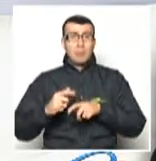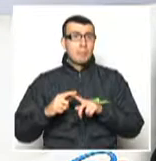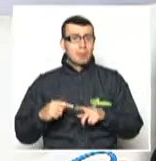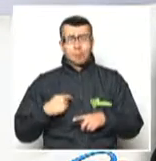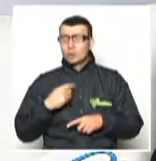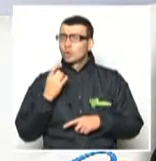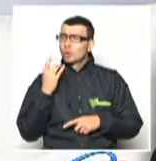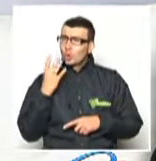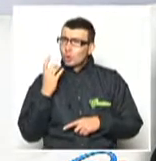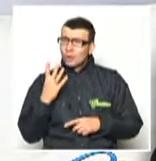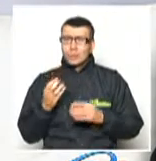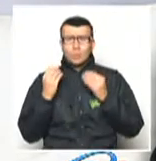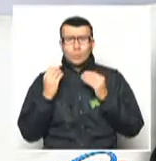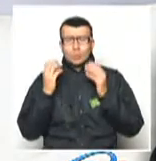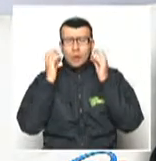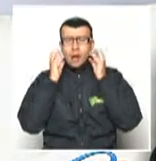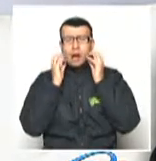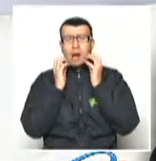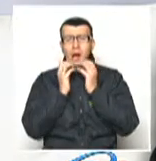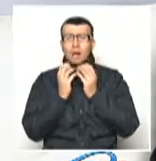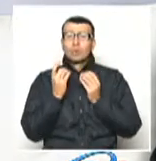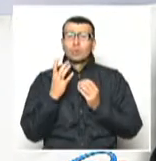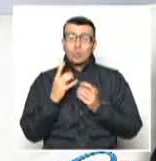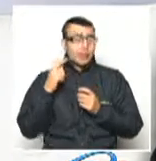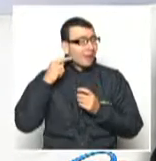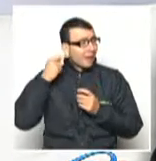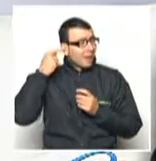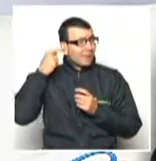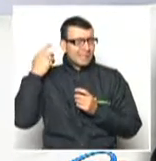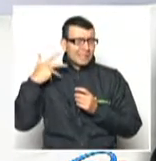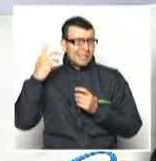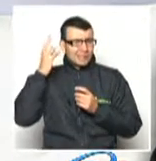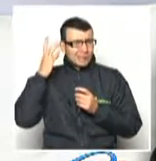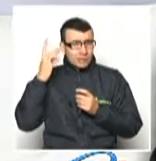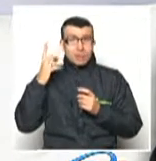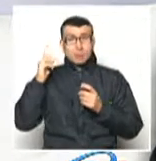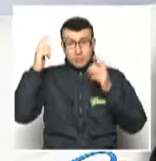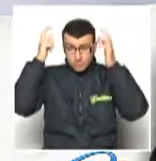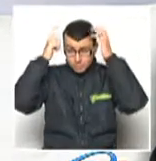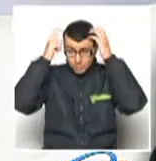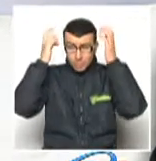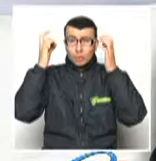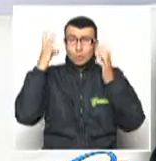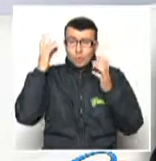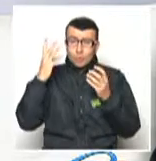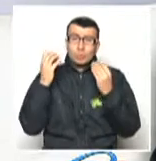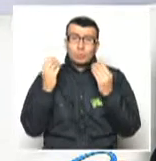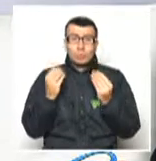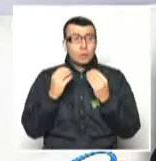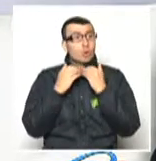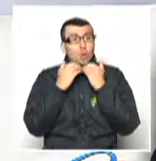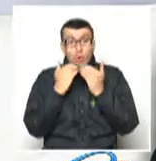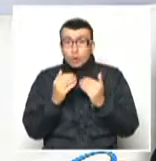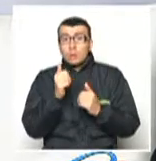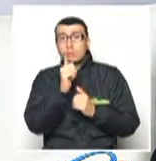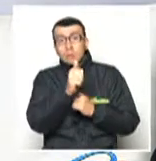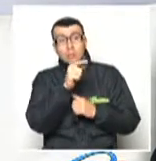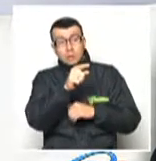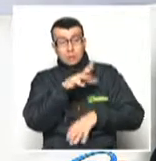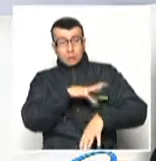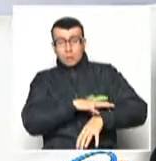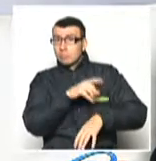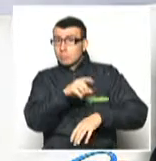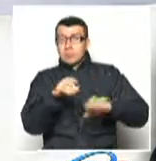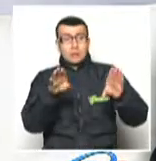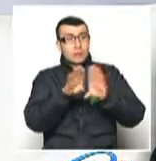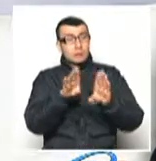doliendo mucho y me está afectando pues el oído y mucho dolor de cabeza. No sé si de pronto es la misma opinión que